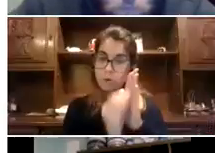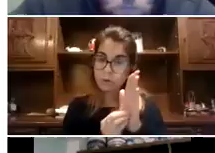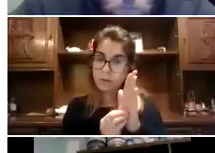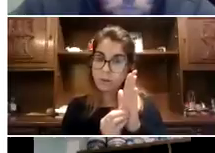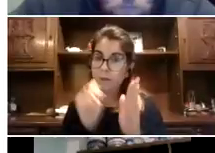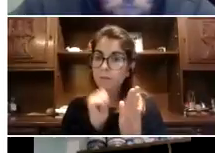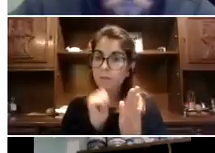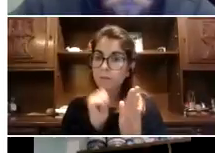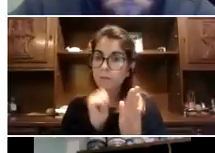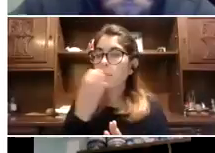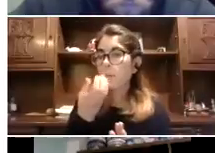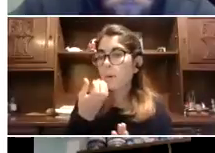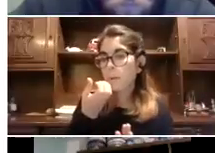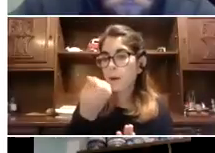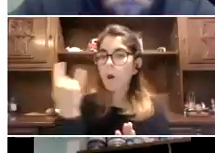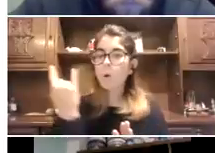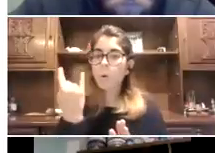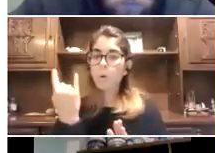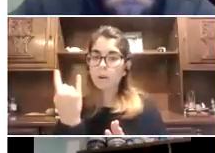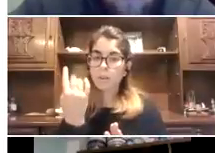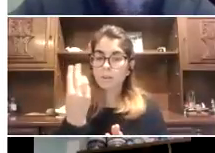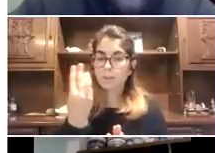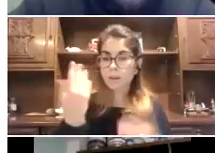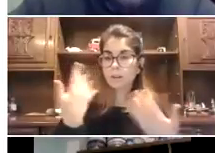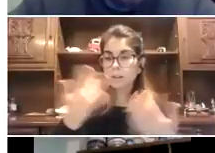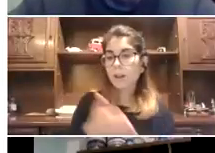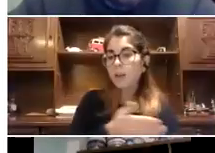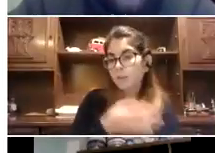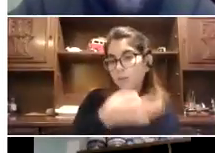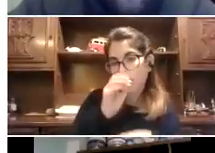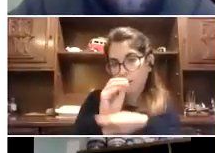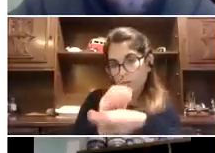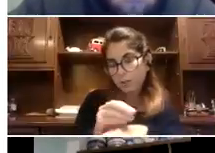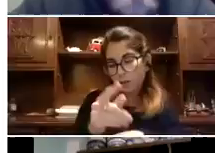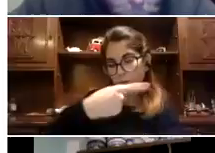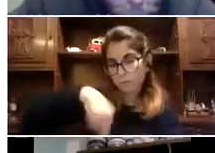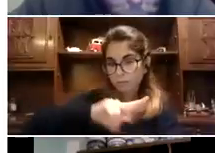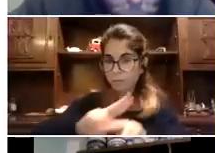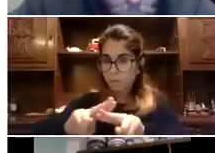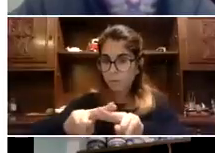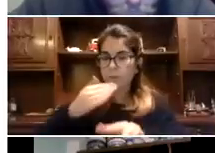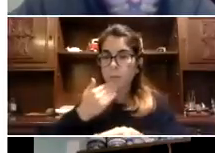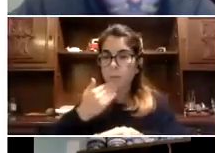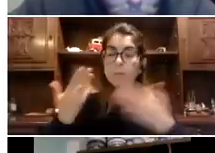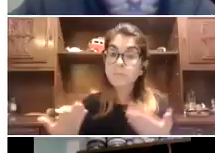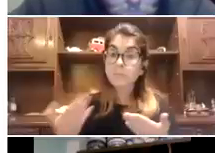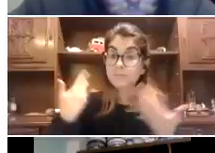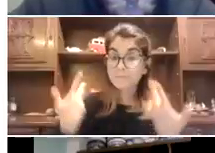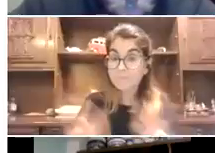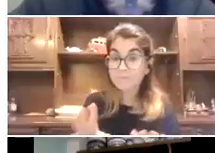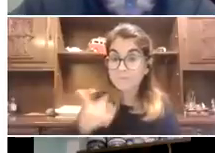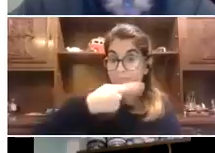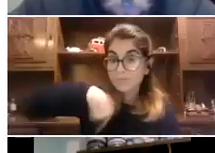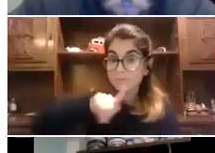3, que es la que les anticipo que vamos a realizar. Con eso obtendríamos